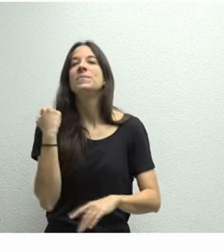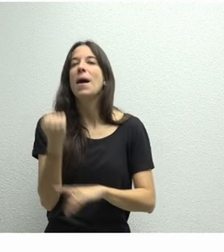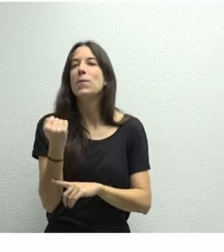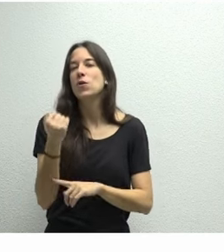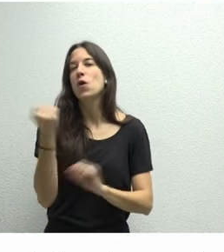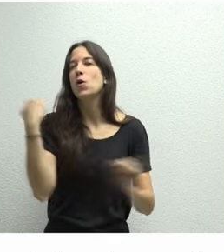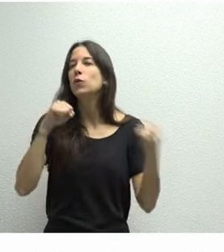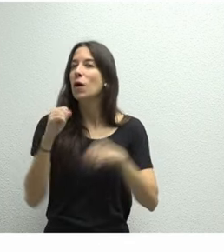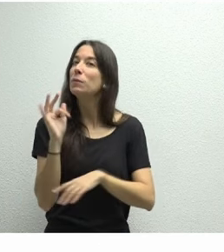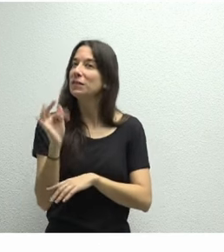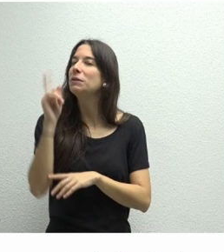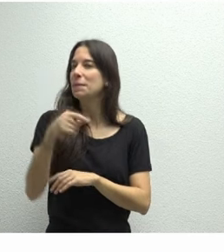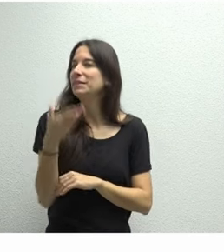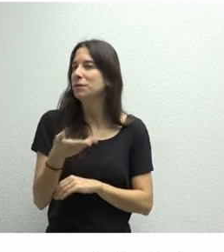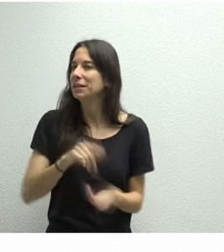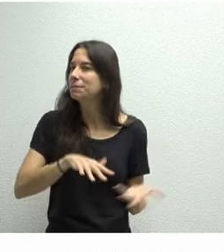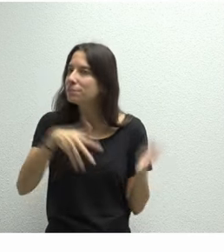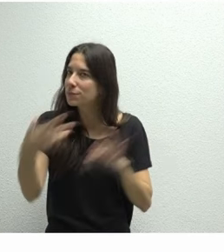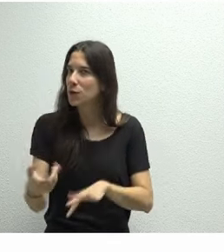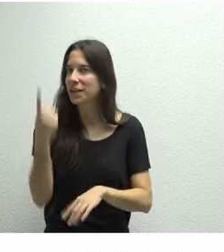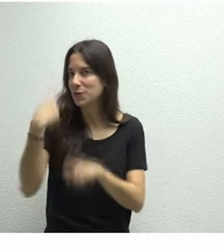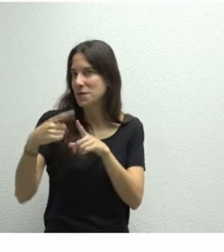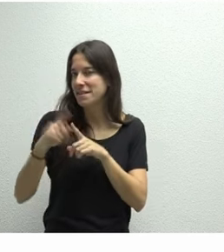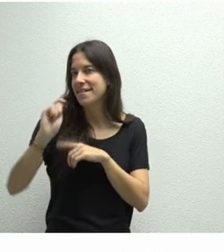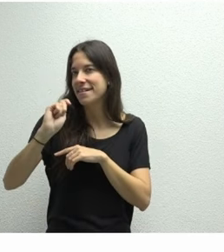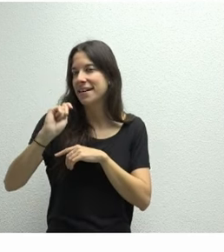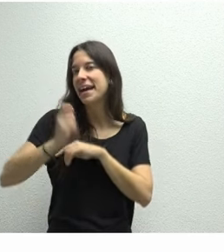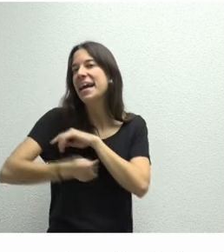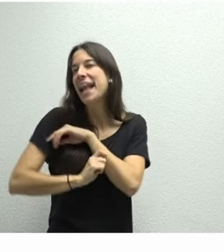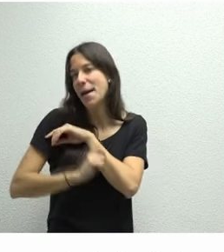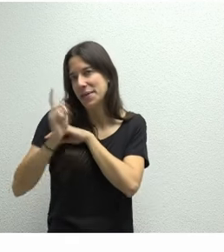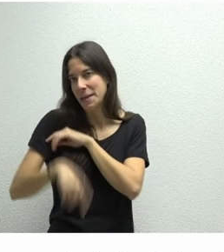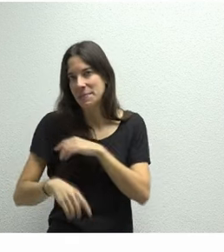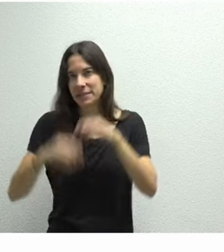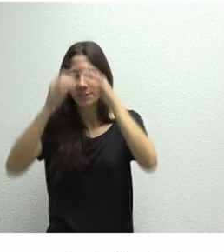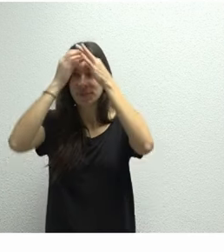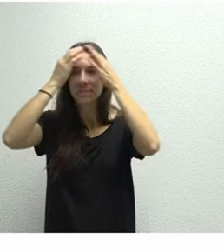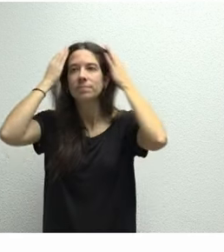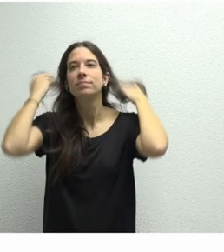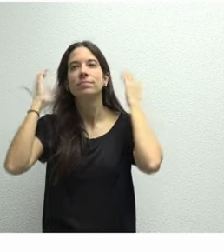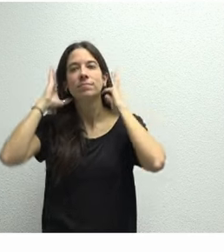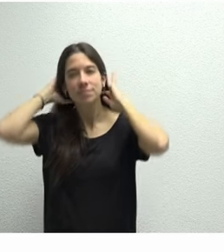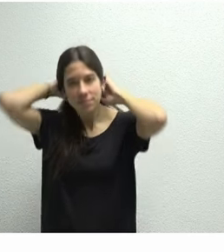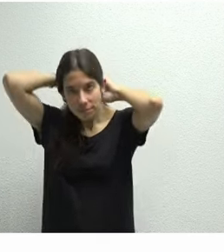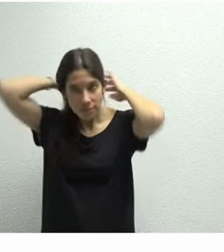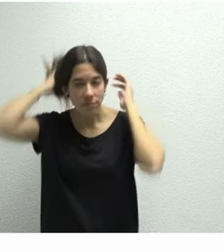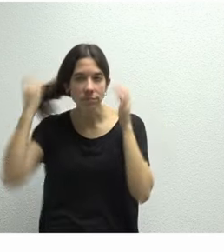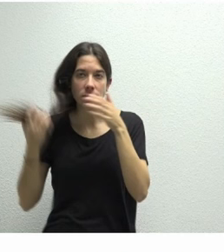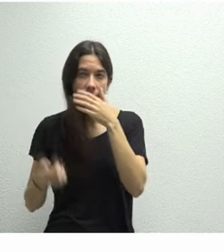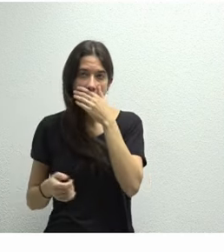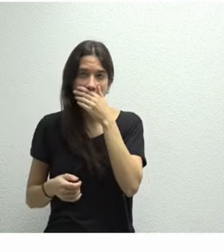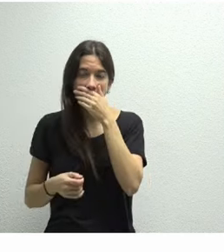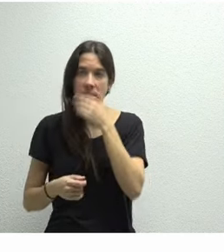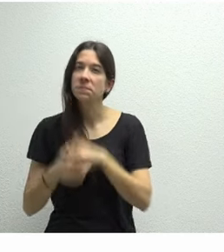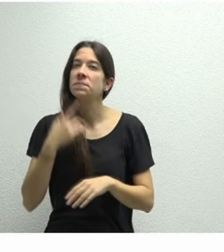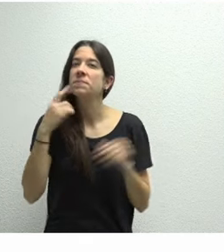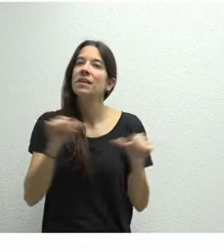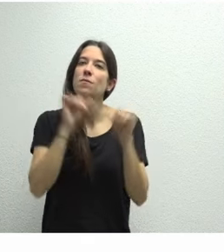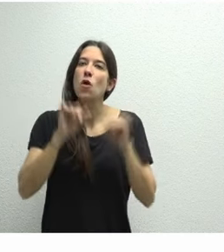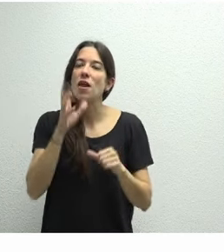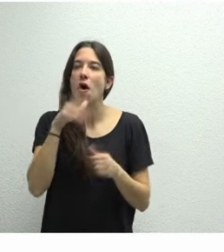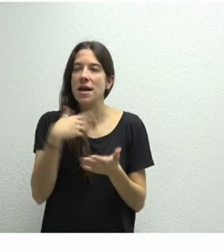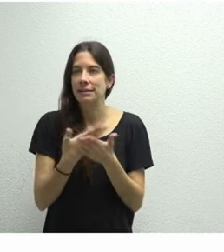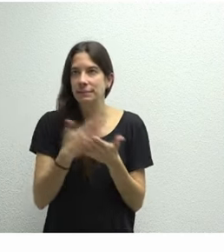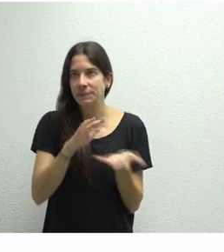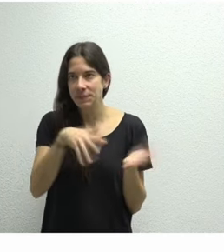con formación esa es otra de las claves no lo he dicho no una de las evidencias del modelo que se está implantando a nivel micro